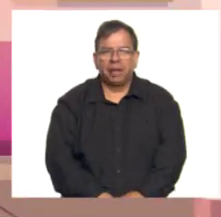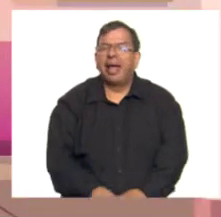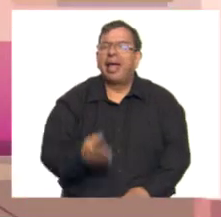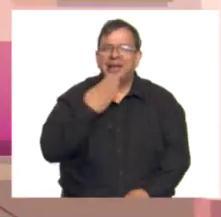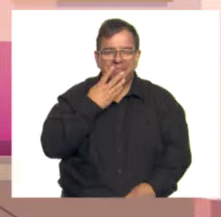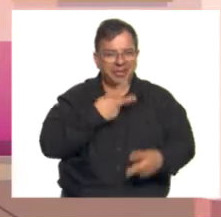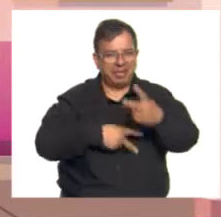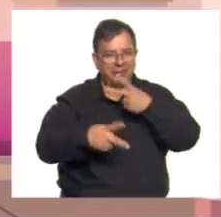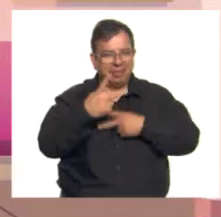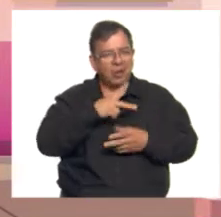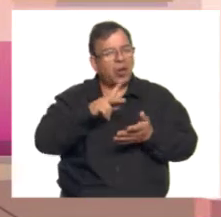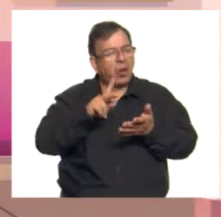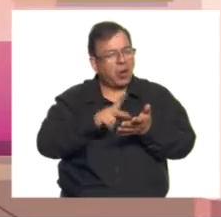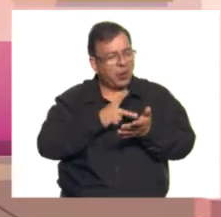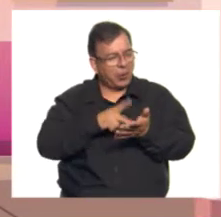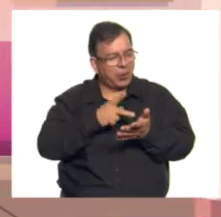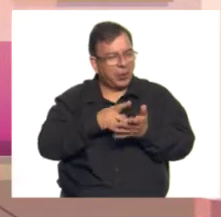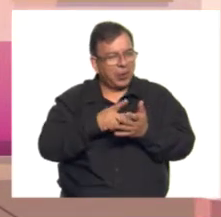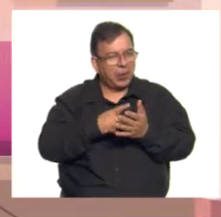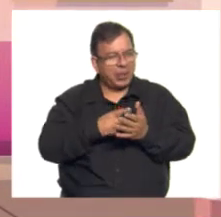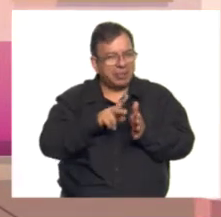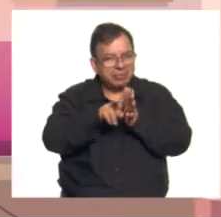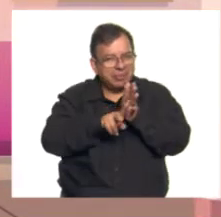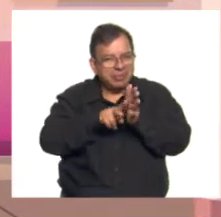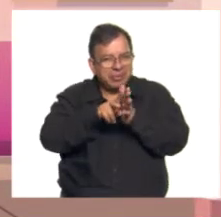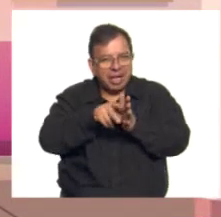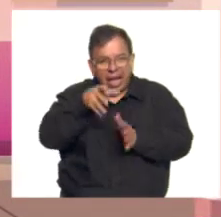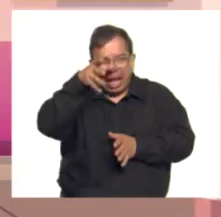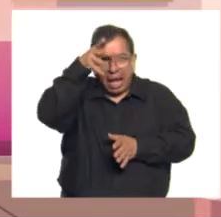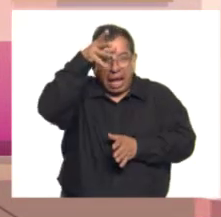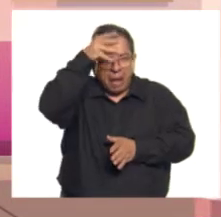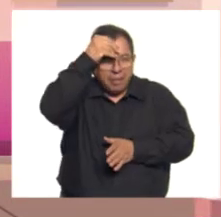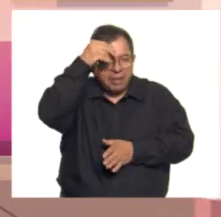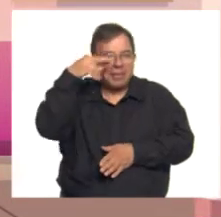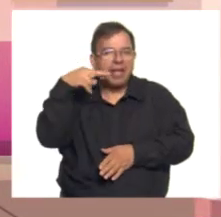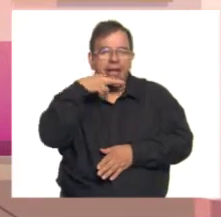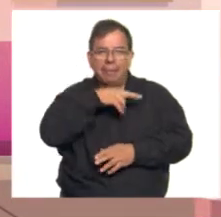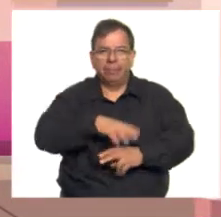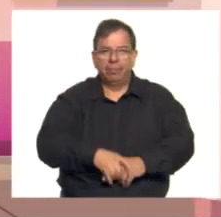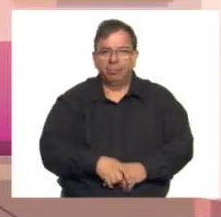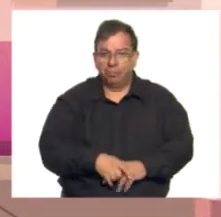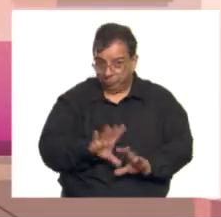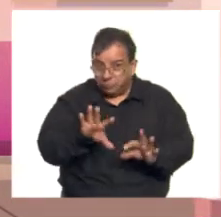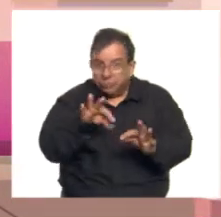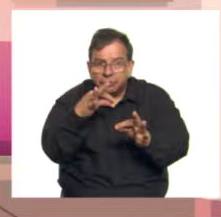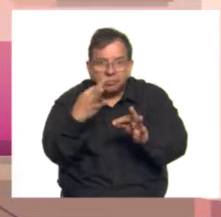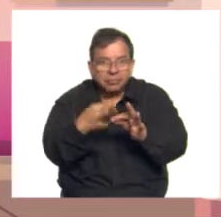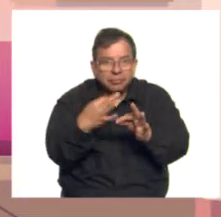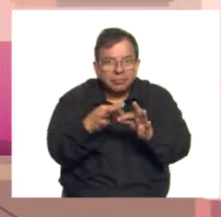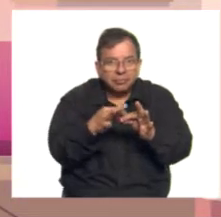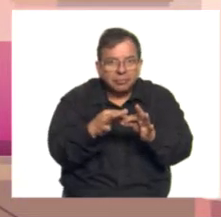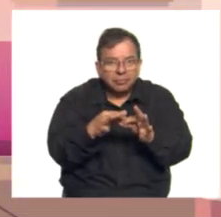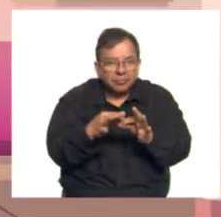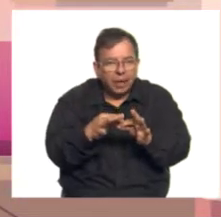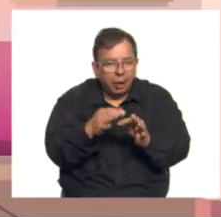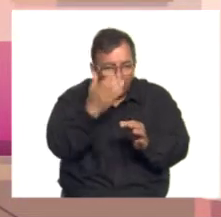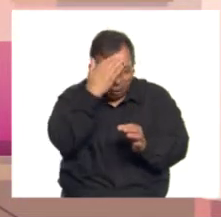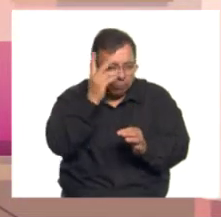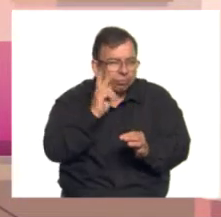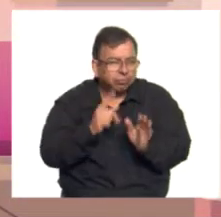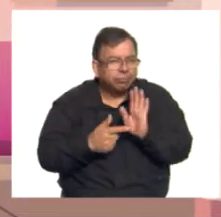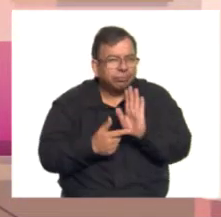Bienvenidos y bienvenidas una vez más a nuestra cápsula de Aprende Rápido. ¿Están listos y listas para probar sus